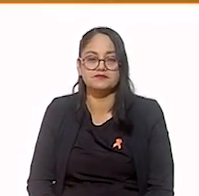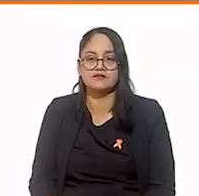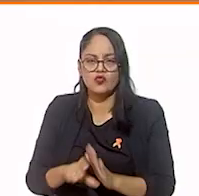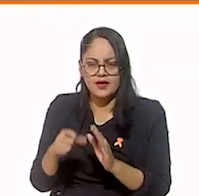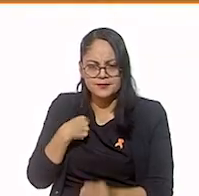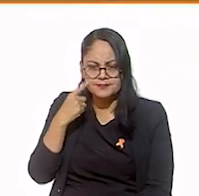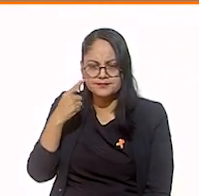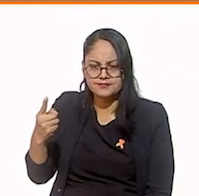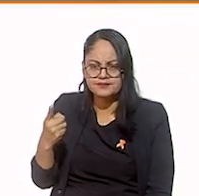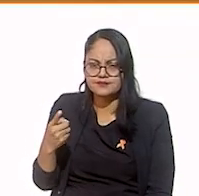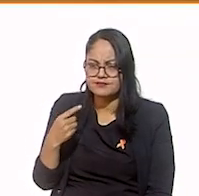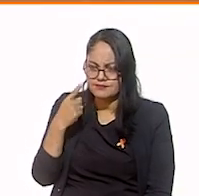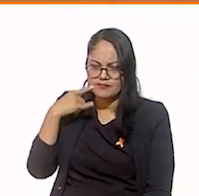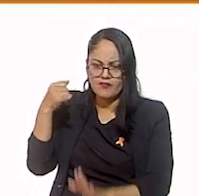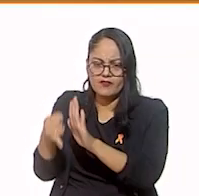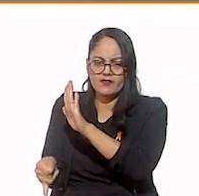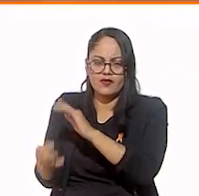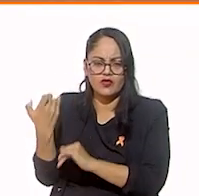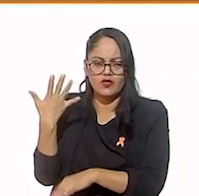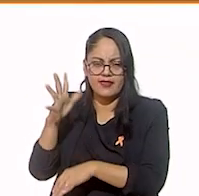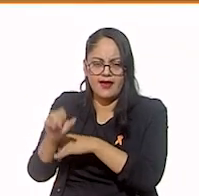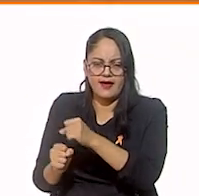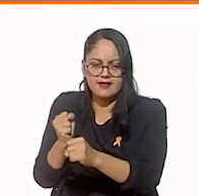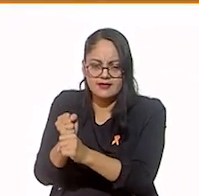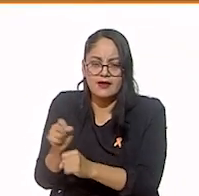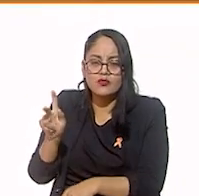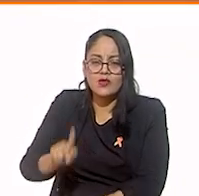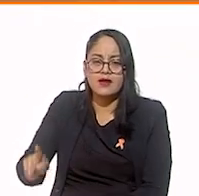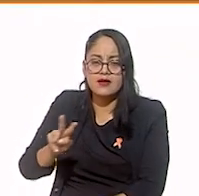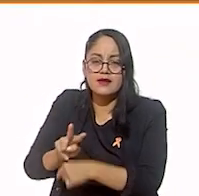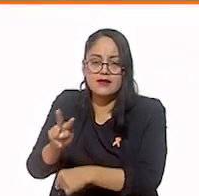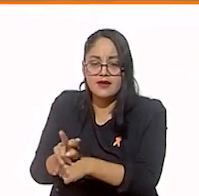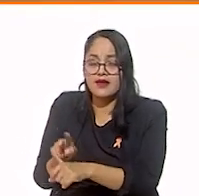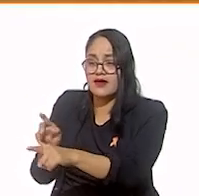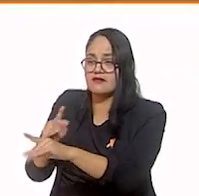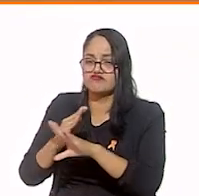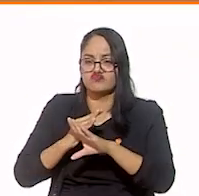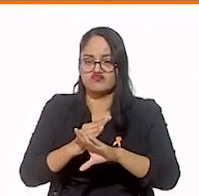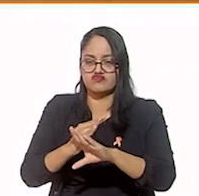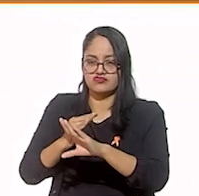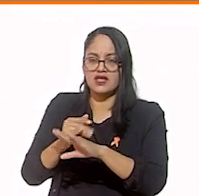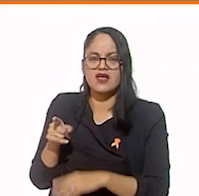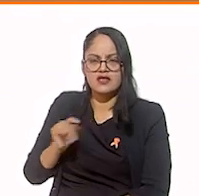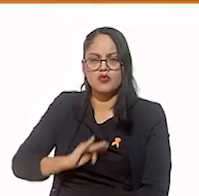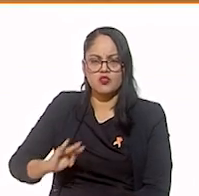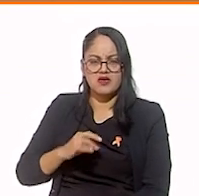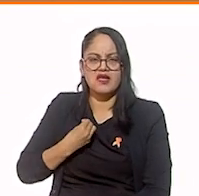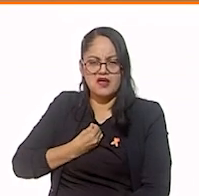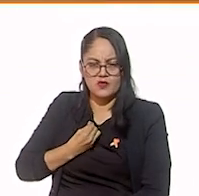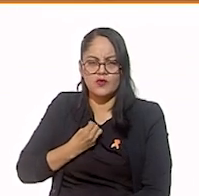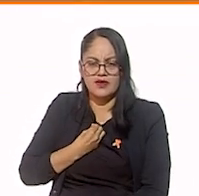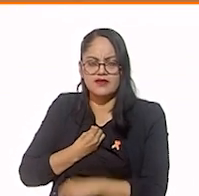ves en la onda larga de estos últimos 10 años, también el pueblo venezolano ha generado anticuerpos, ha generado capacidad de resistencia, un